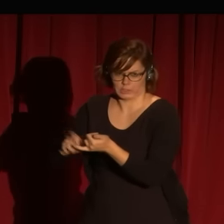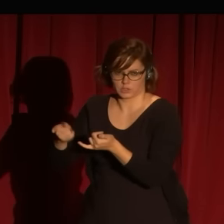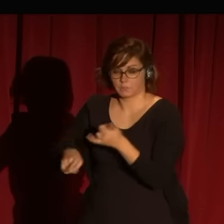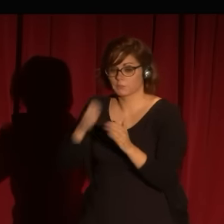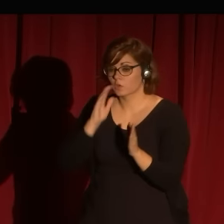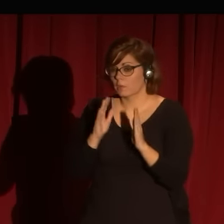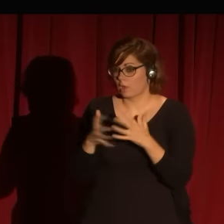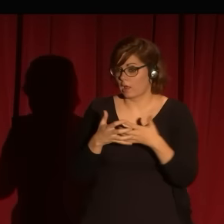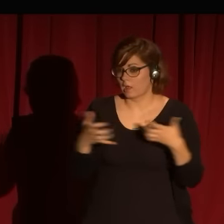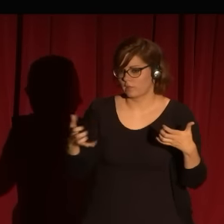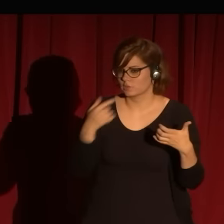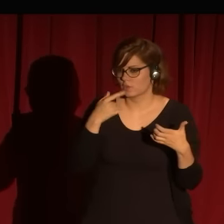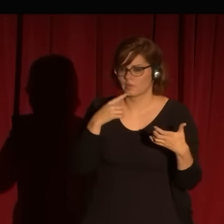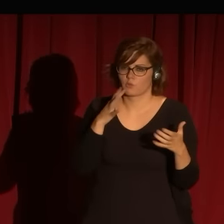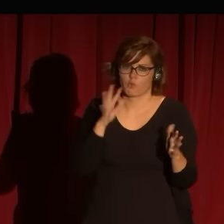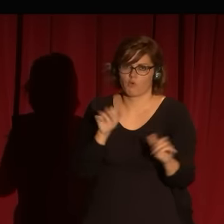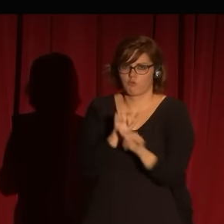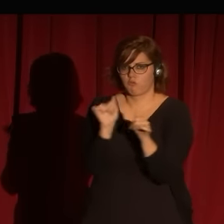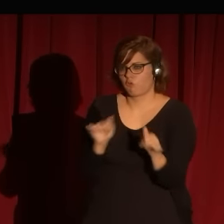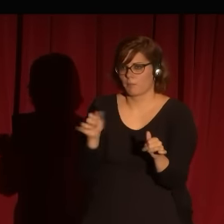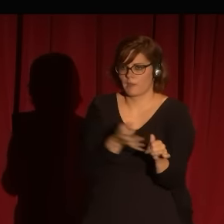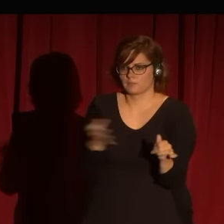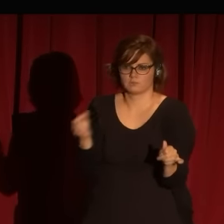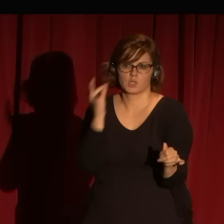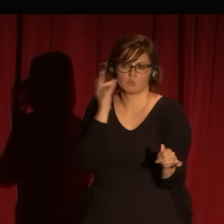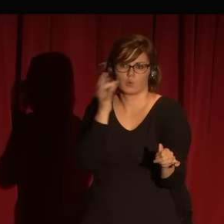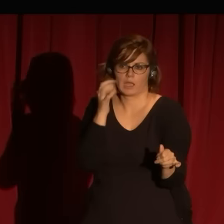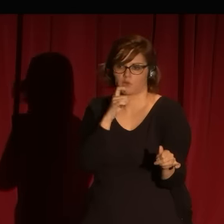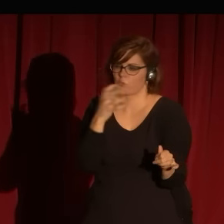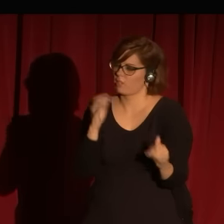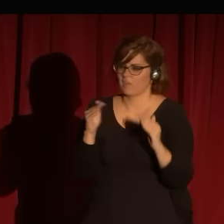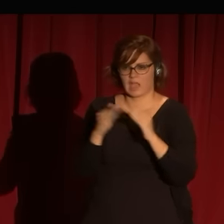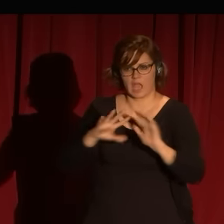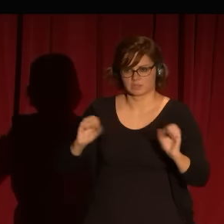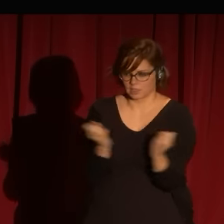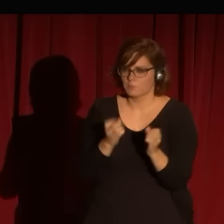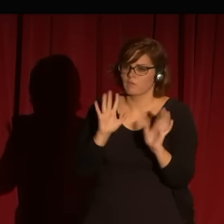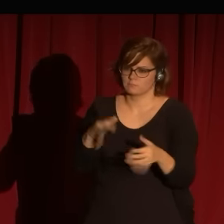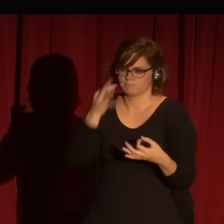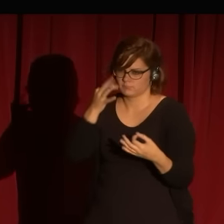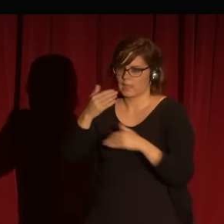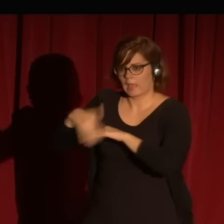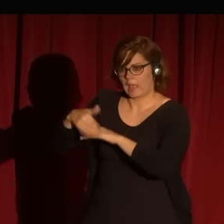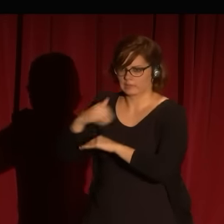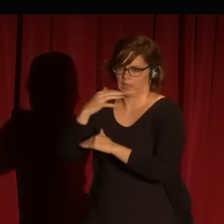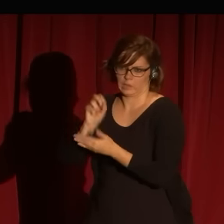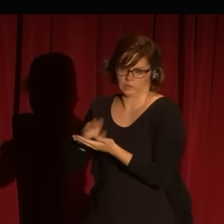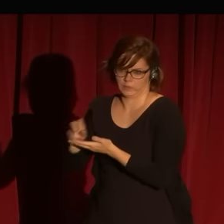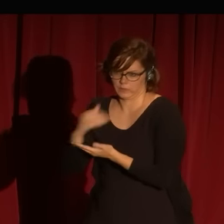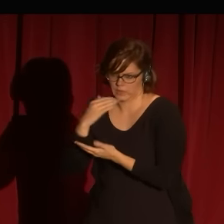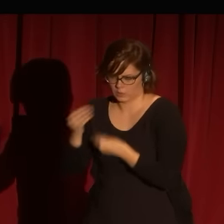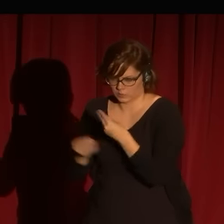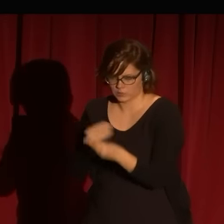del ideal del comportamiento de la mujer dice que debe estar en su hogar sabemos que realmente salía a la calle y lo vemos en cuadros como estos Pero sigue siendo